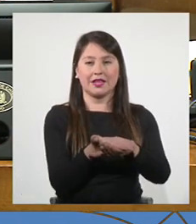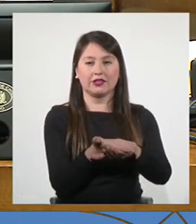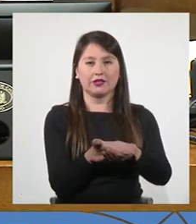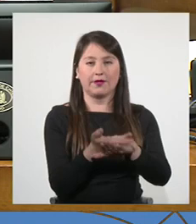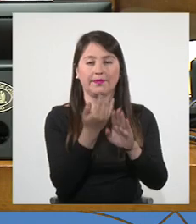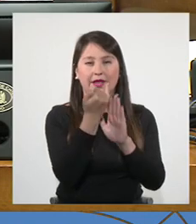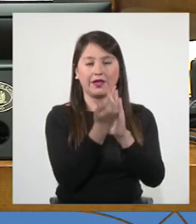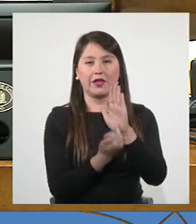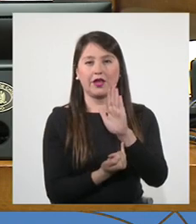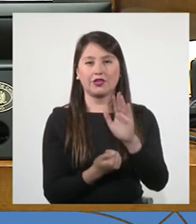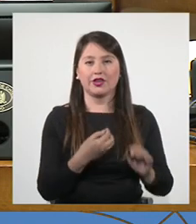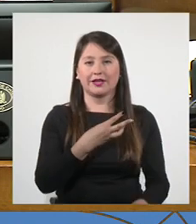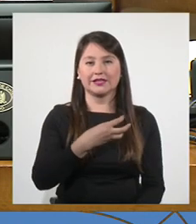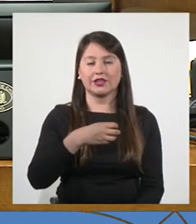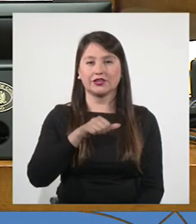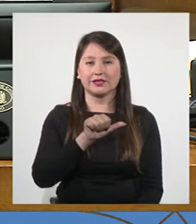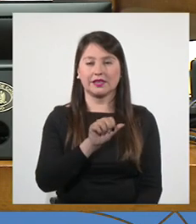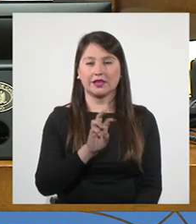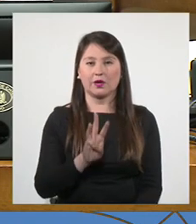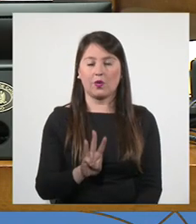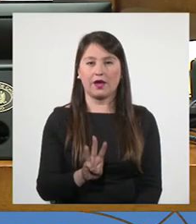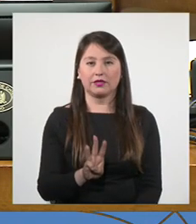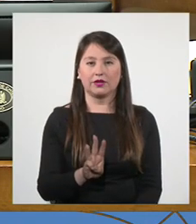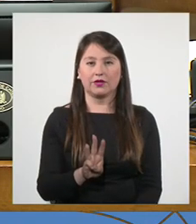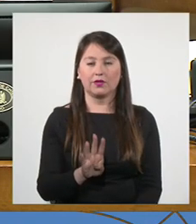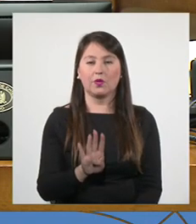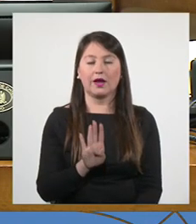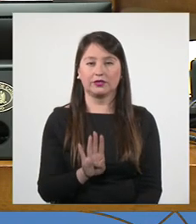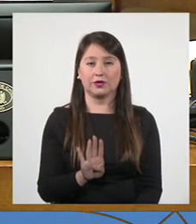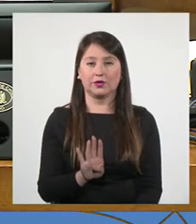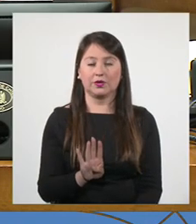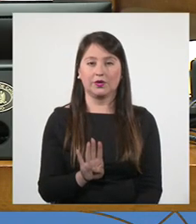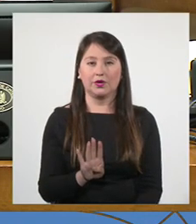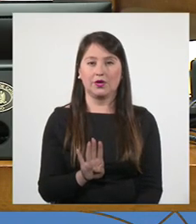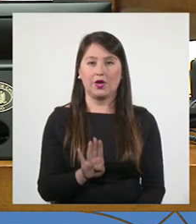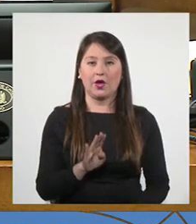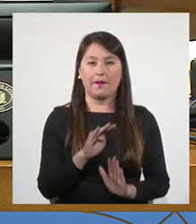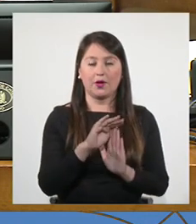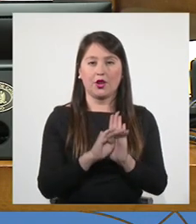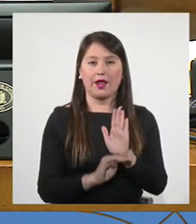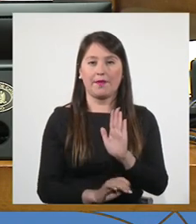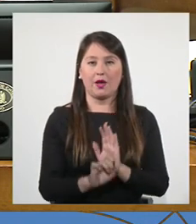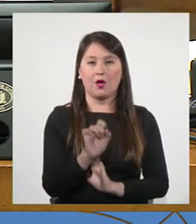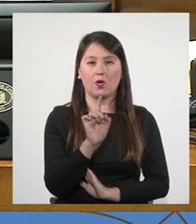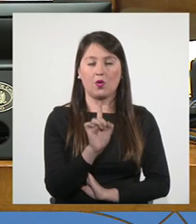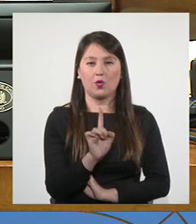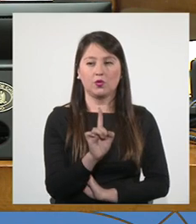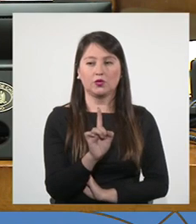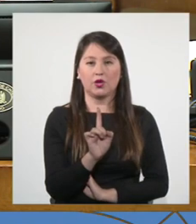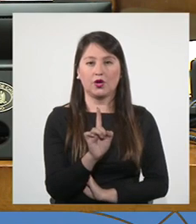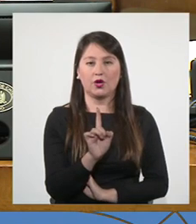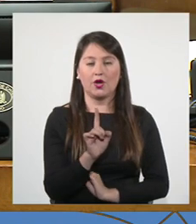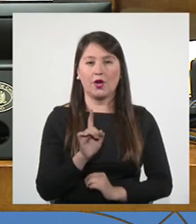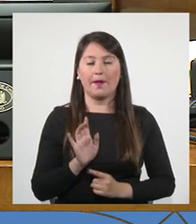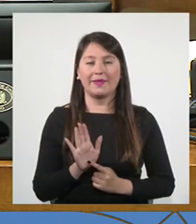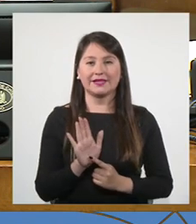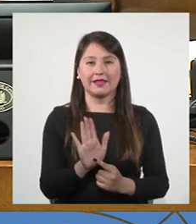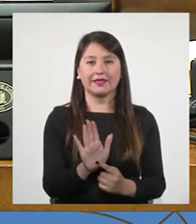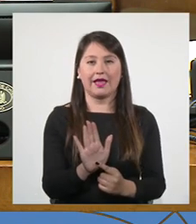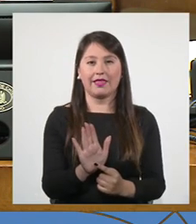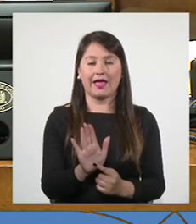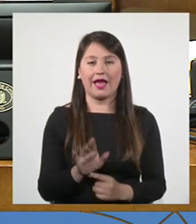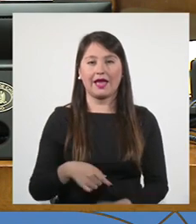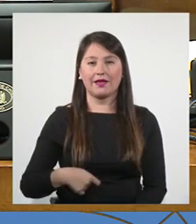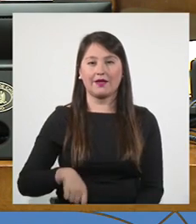Indicación 364, que corresponde al programa 1, glosa 2, presentada por la